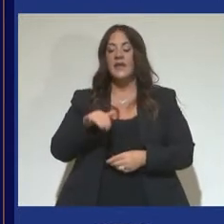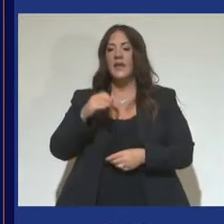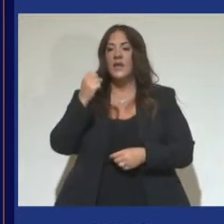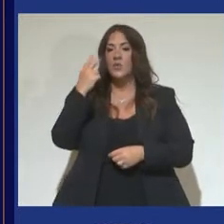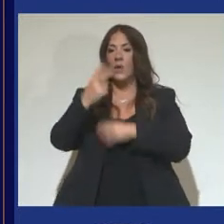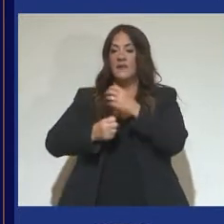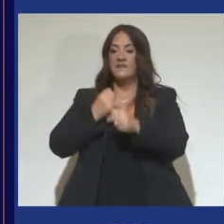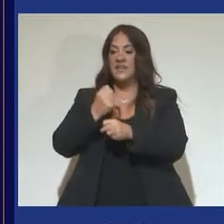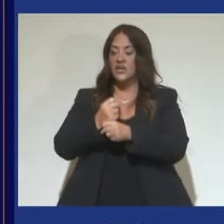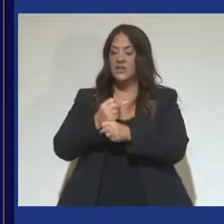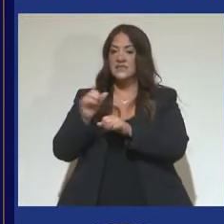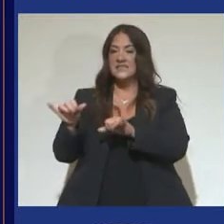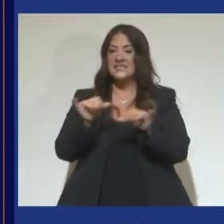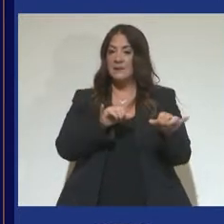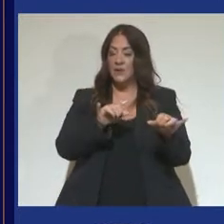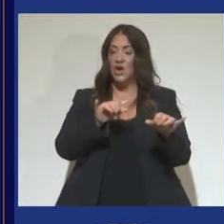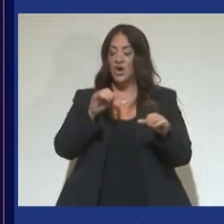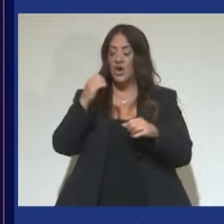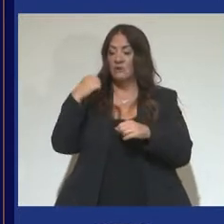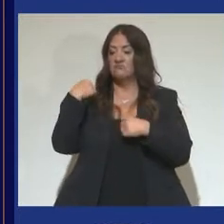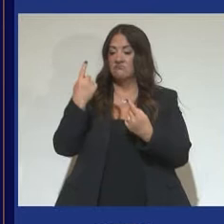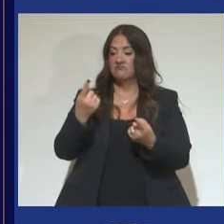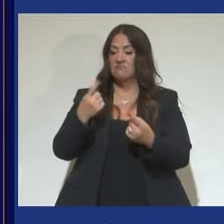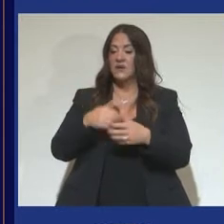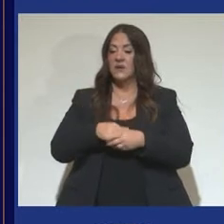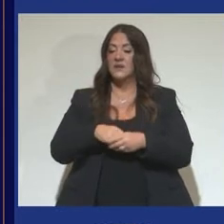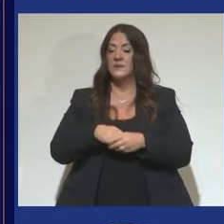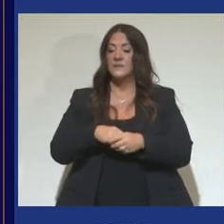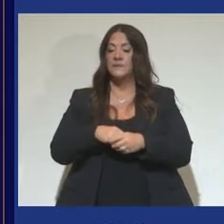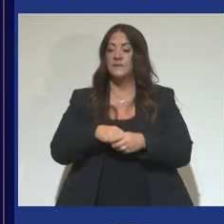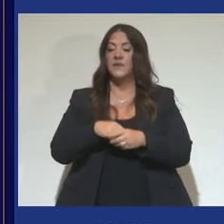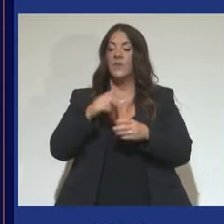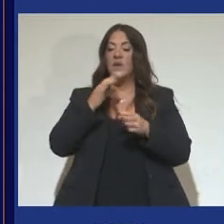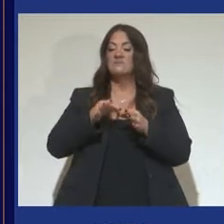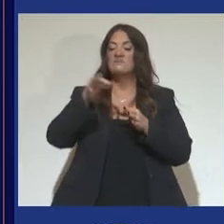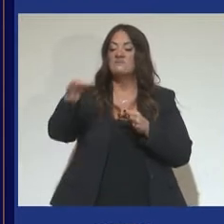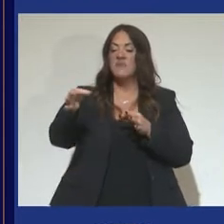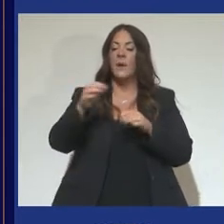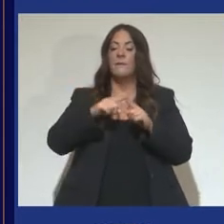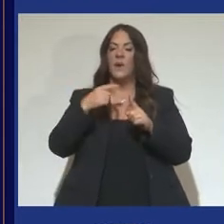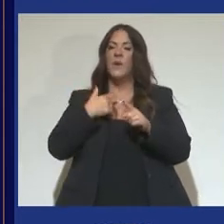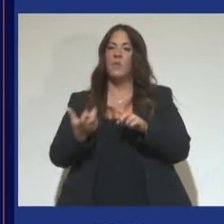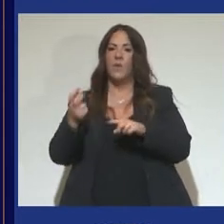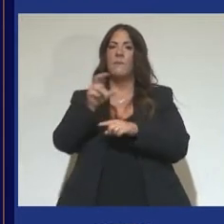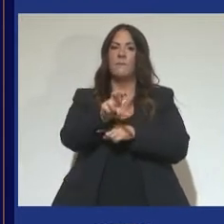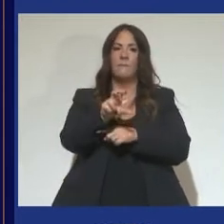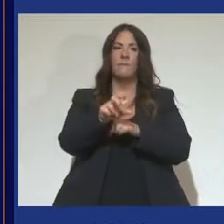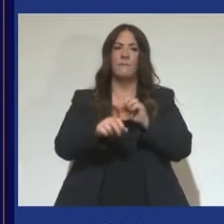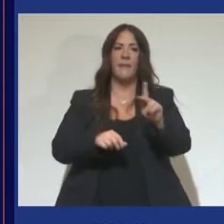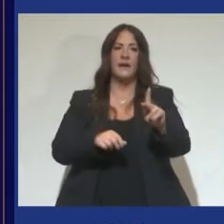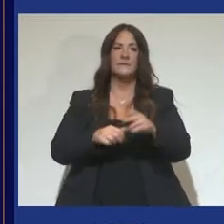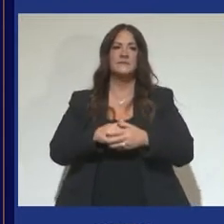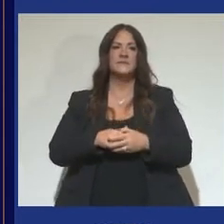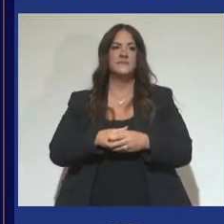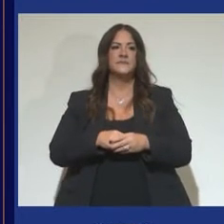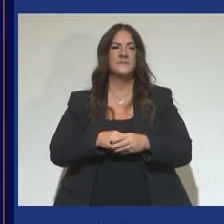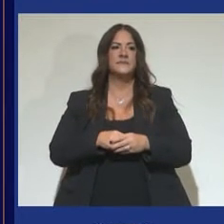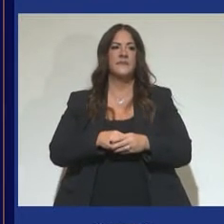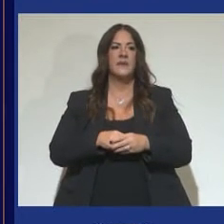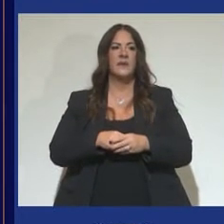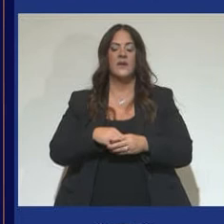de dólares ahora estamos en una cifra un porcentaje parecido estamos poniendo 1.13 mil millones de dólares para las